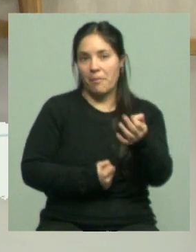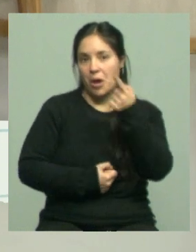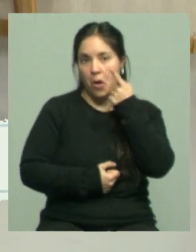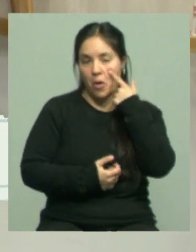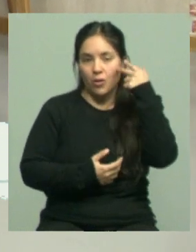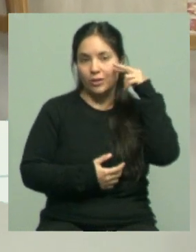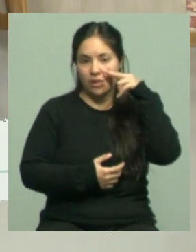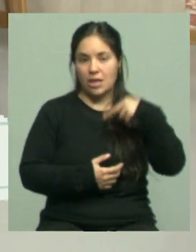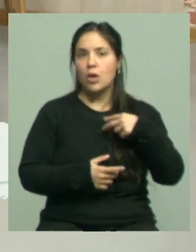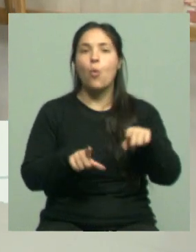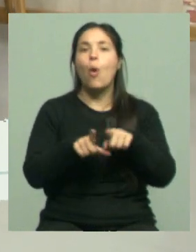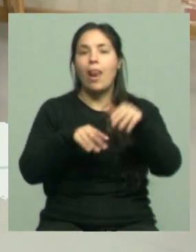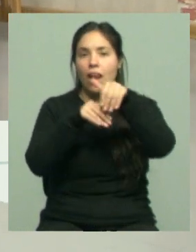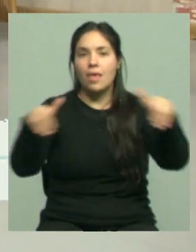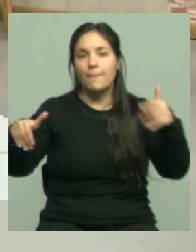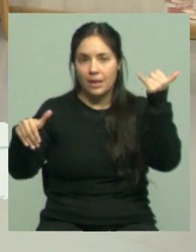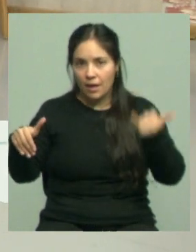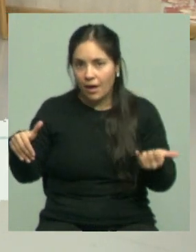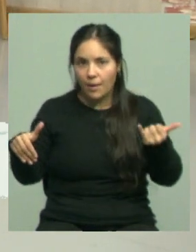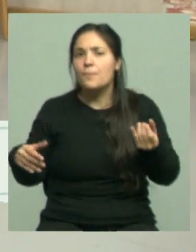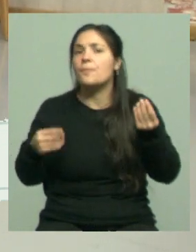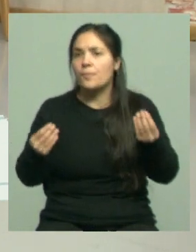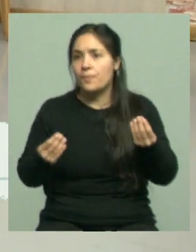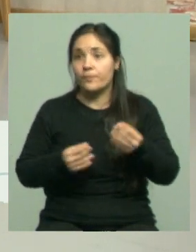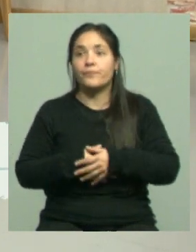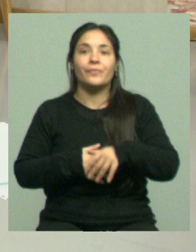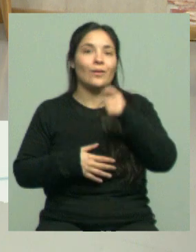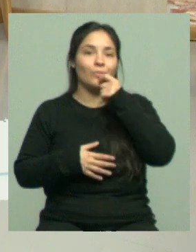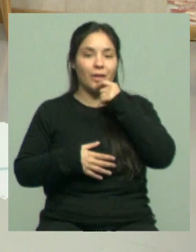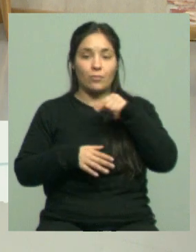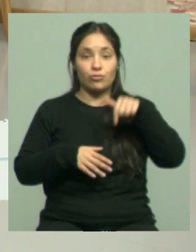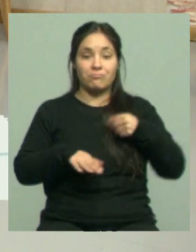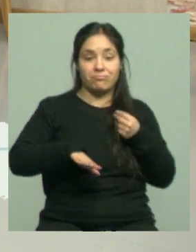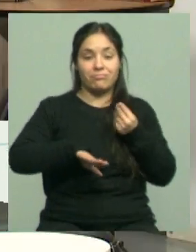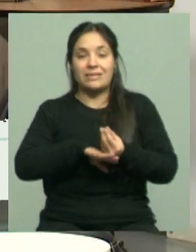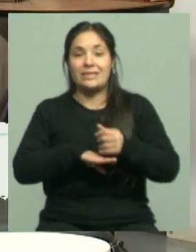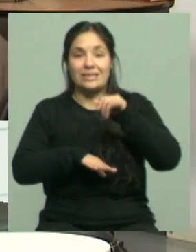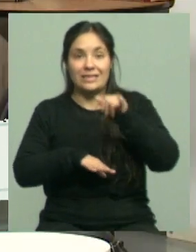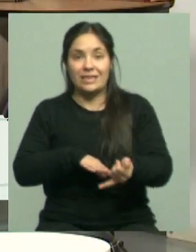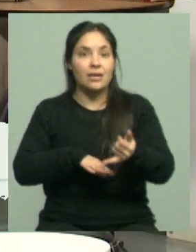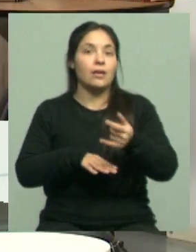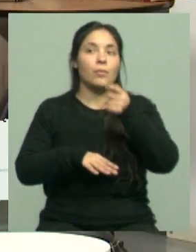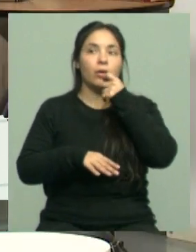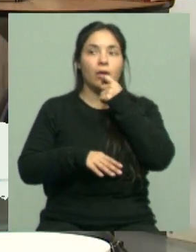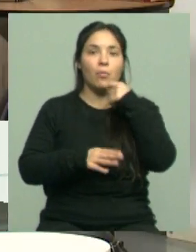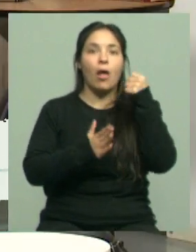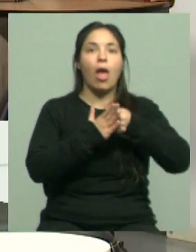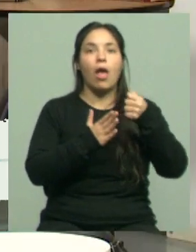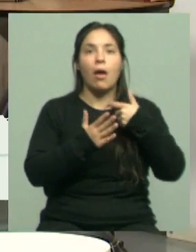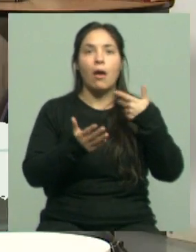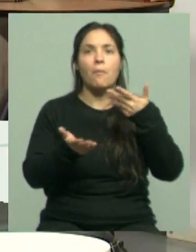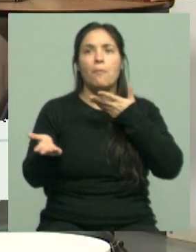unos límites, ¿no? Que es, bueno, podés llegar hasta este lugar, pero sin ser muy exigente, sin ser muy,